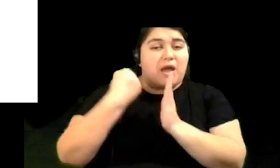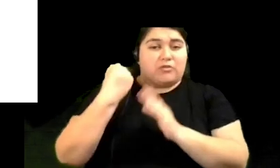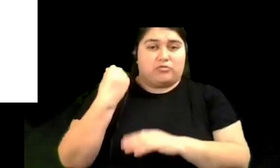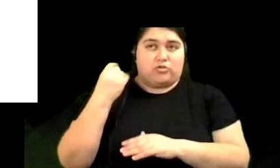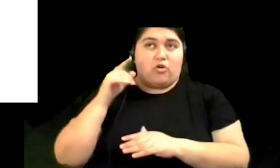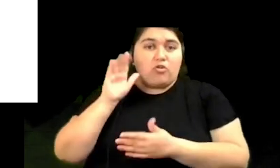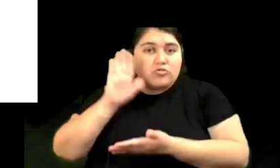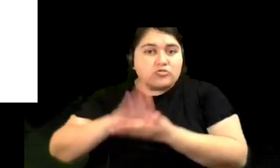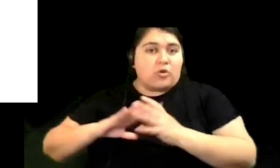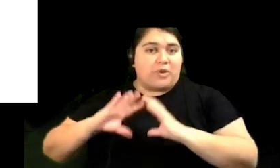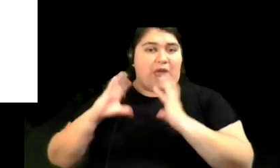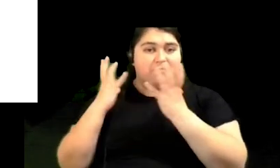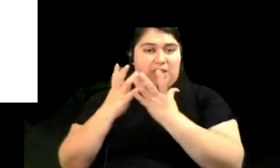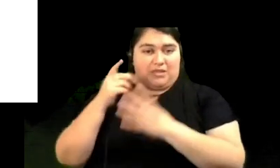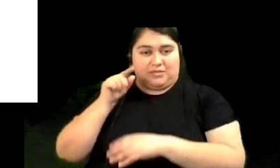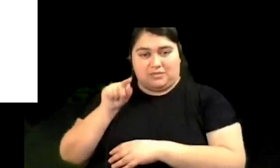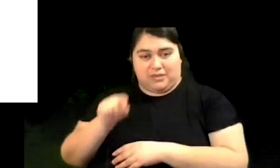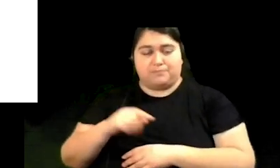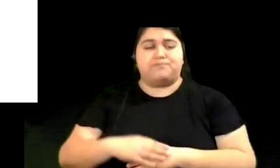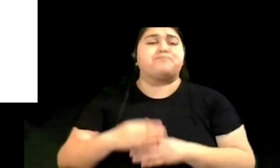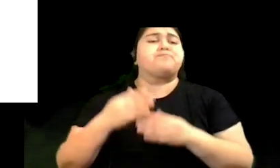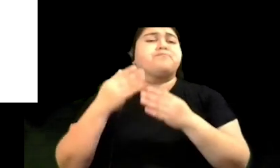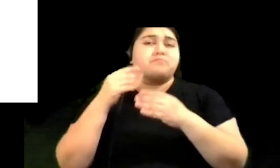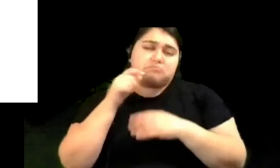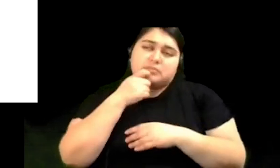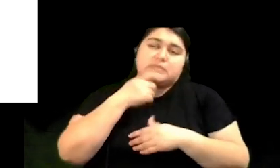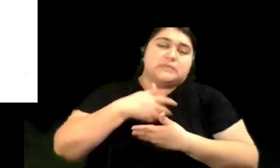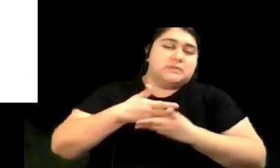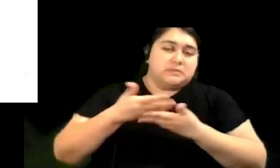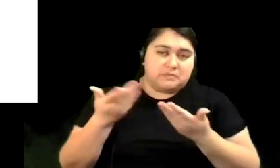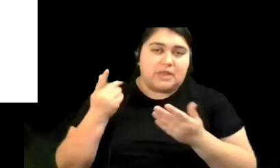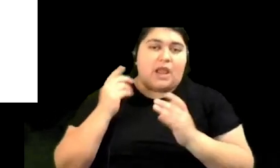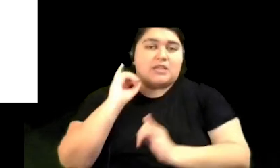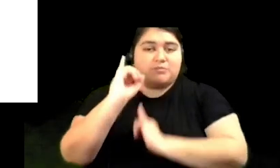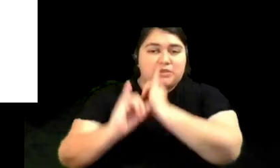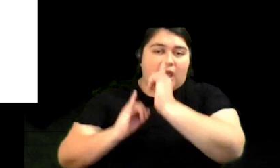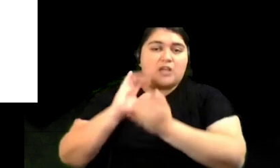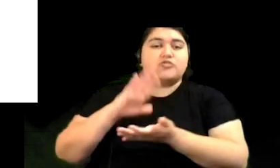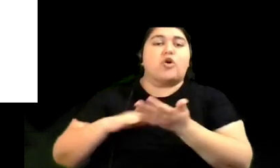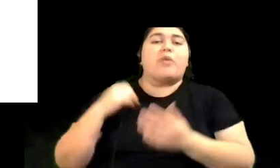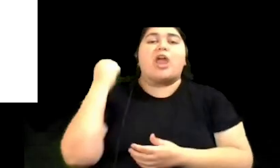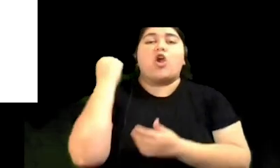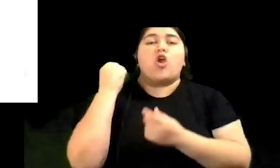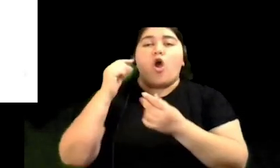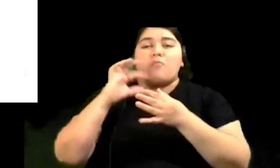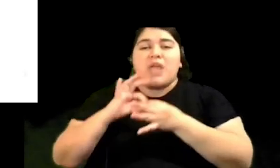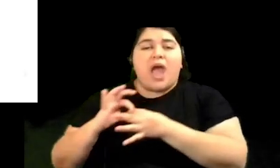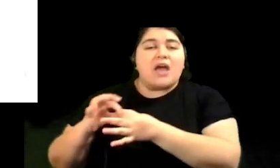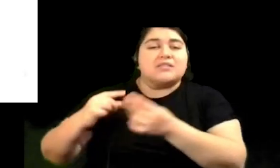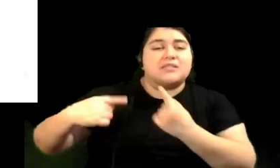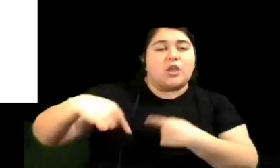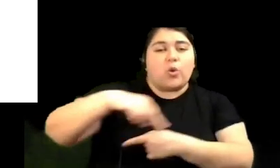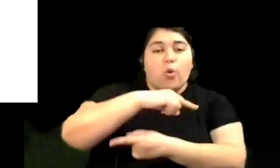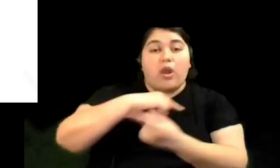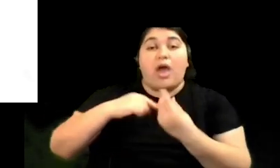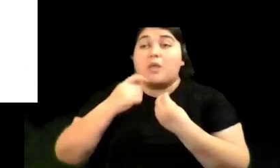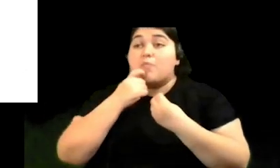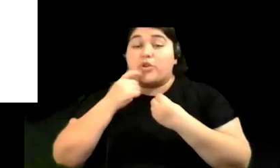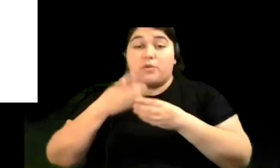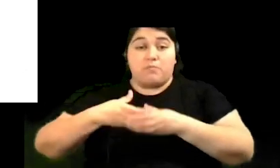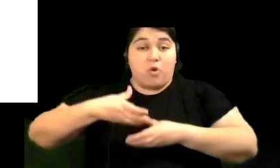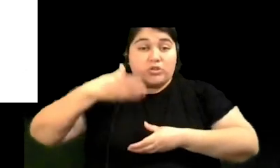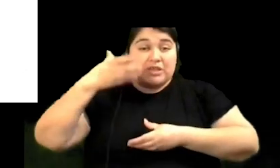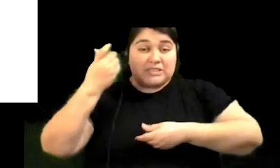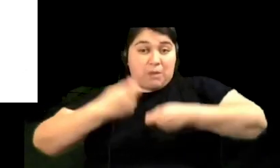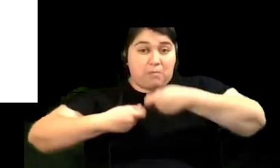ambiente. ¿Está? O sea, yo puedo, por ejemplo, aplicar economía circular ¿para qué? Para prevenir que esas botellas de plástico no estén dando vuelta